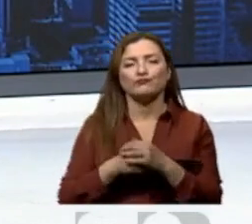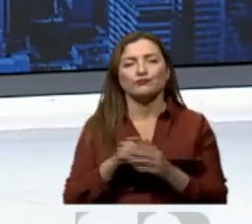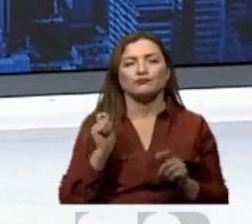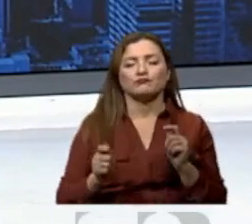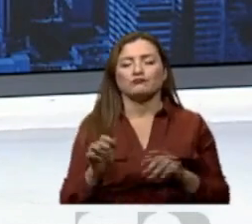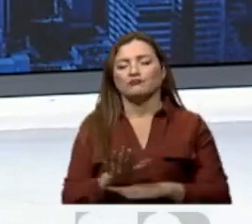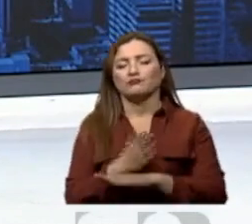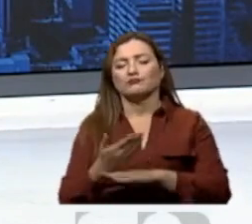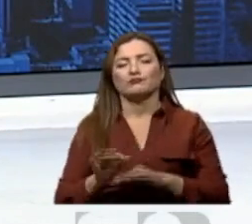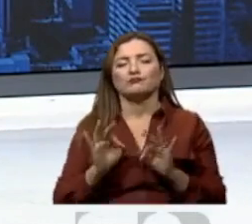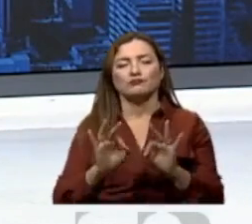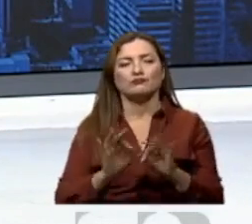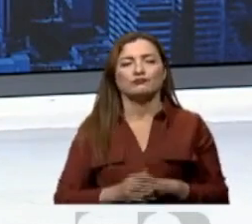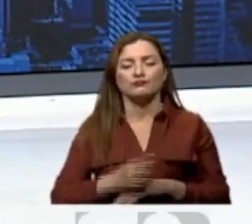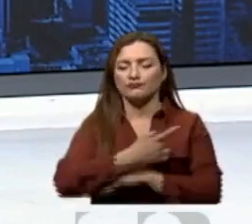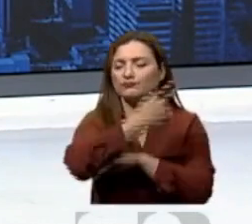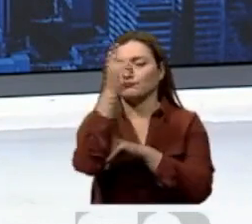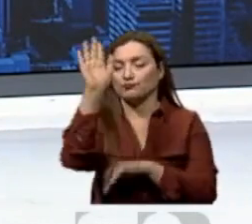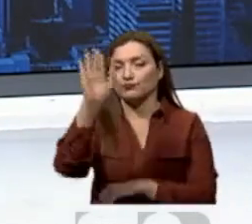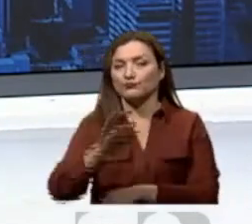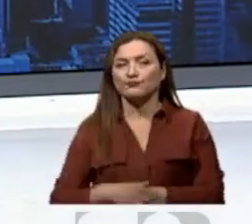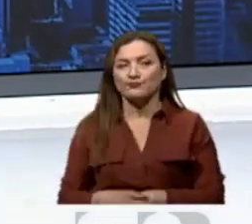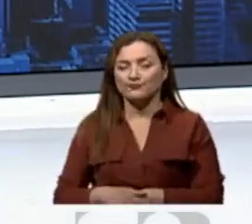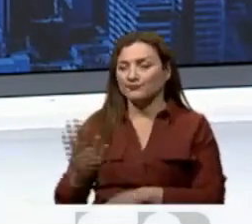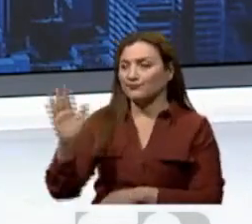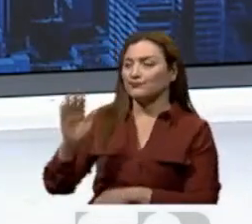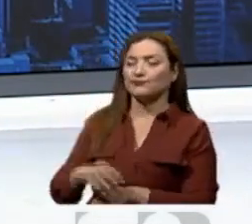banda que está buenísima. Que tengan un excelente día. Chao, chao. Chao, Estefi, no me sorprende que te quede.